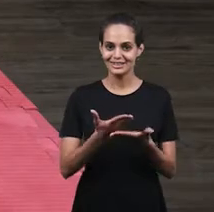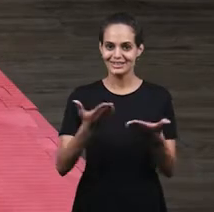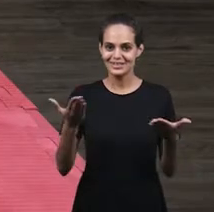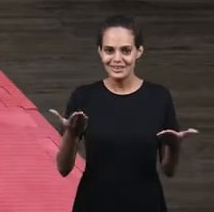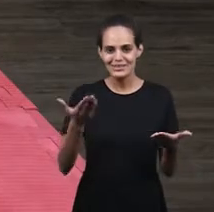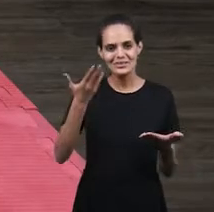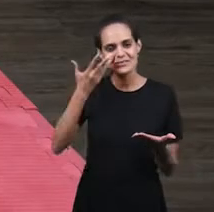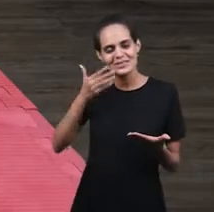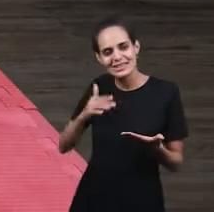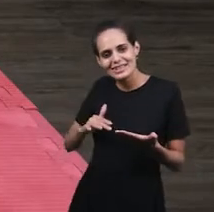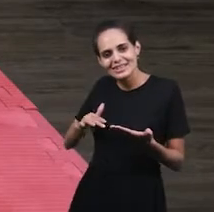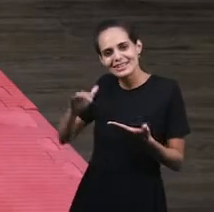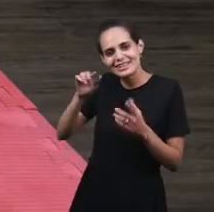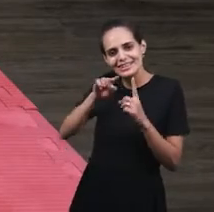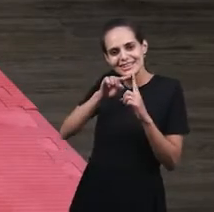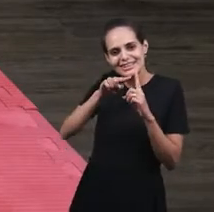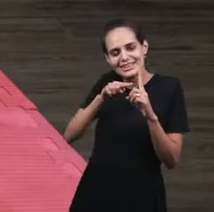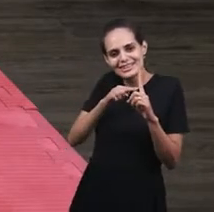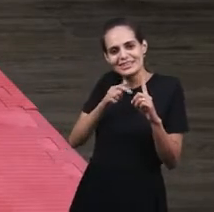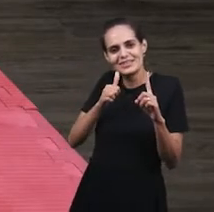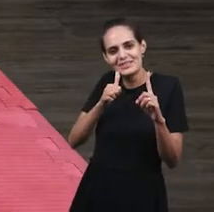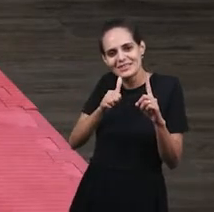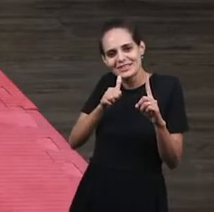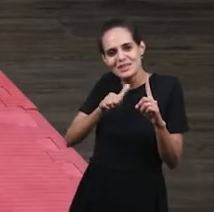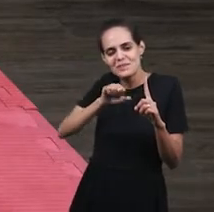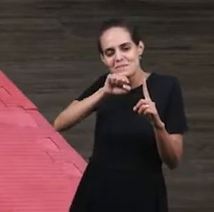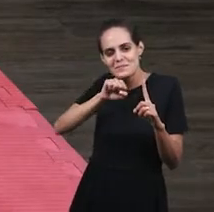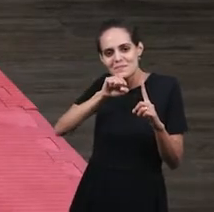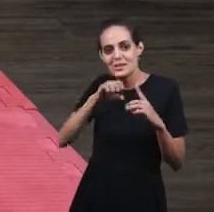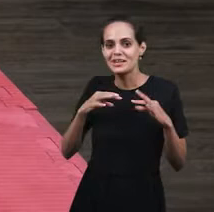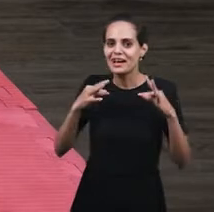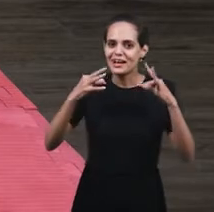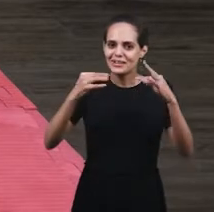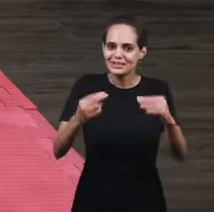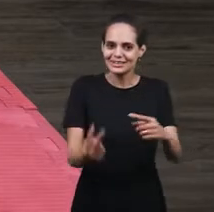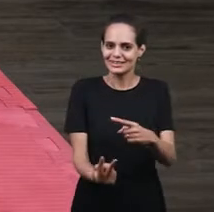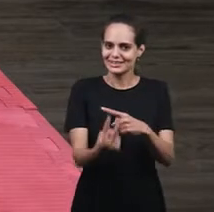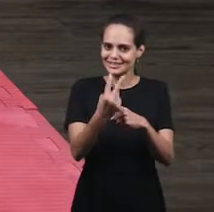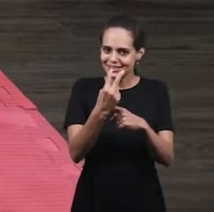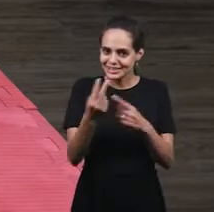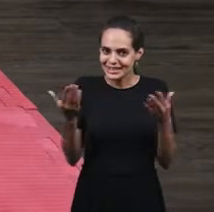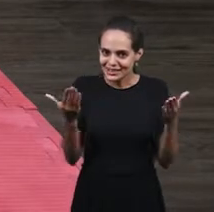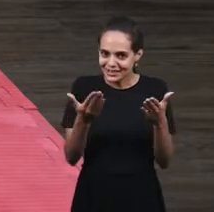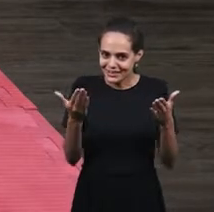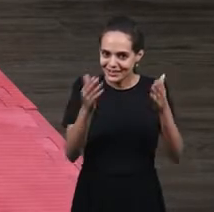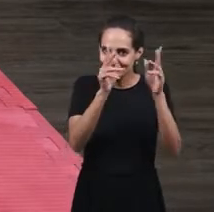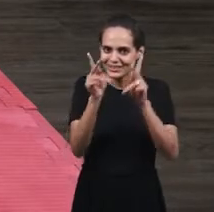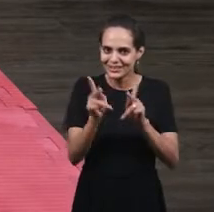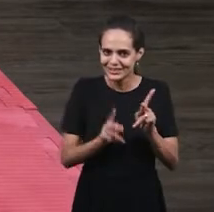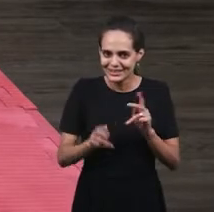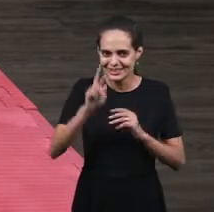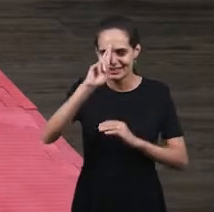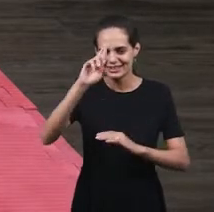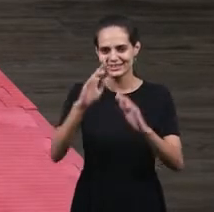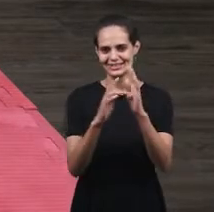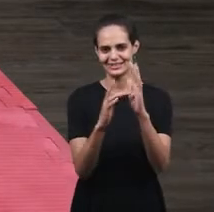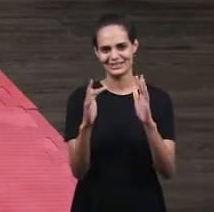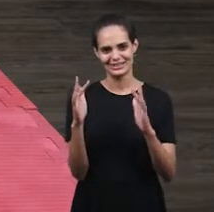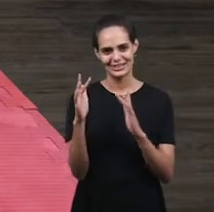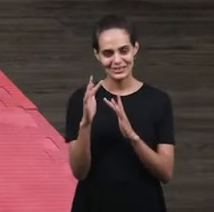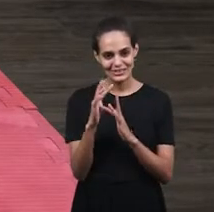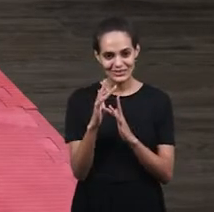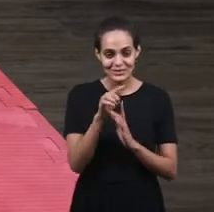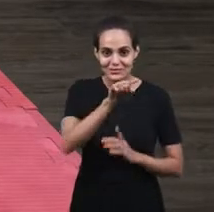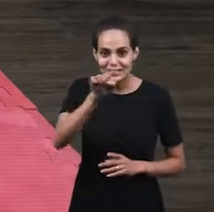Nosotros saludamos a los niños, a las gestantes, a las madres y a todos los que nos ven con la paz del Señor